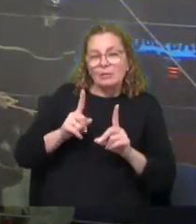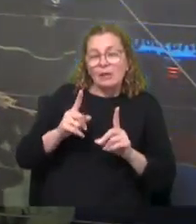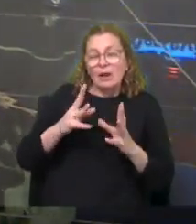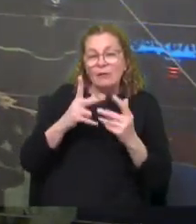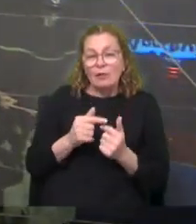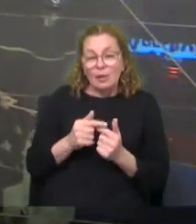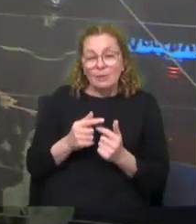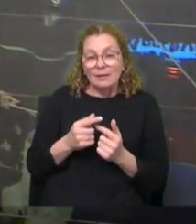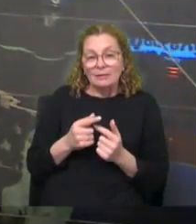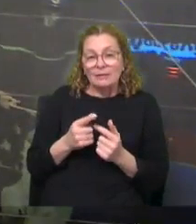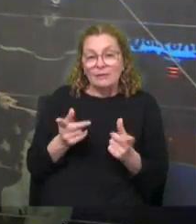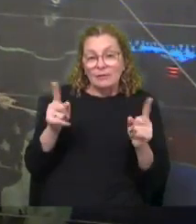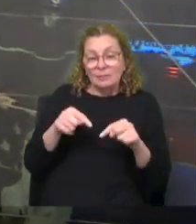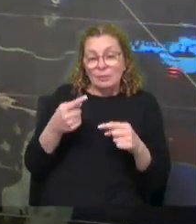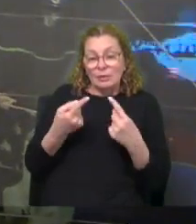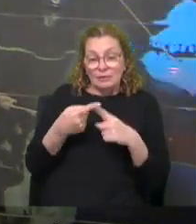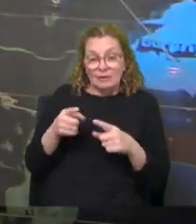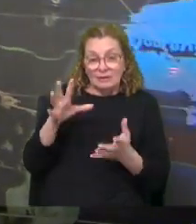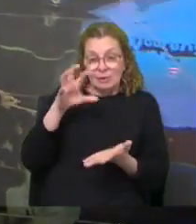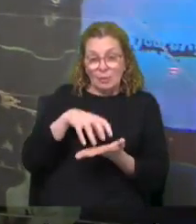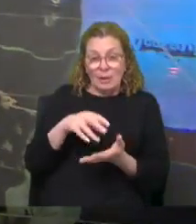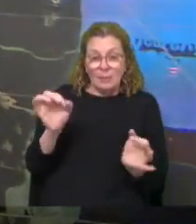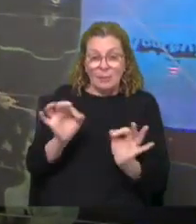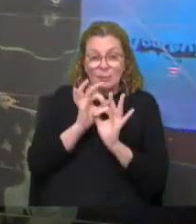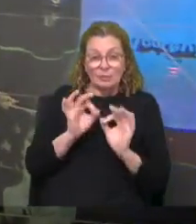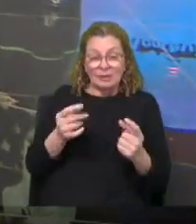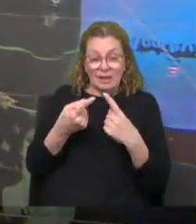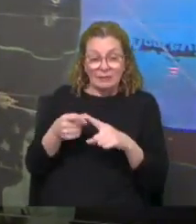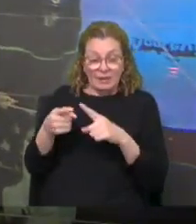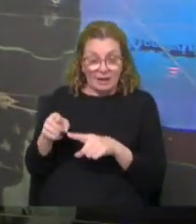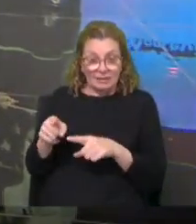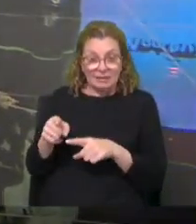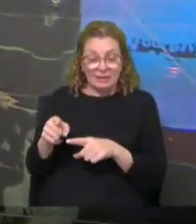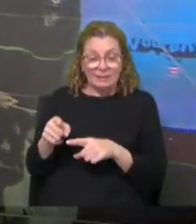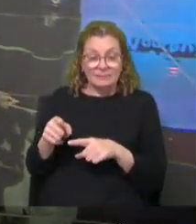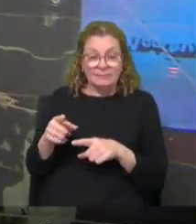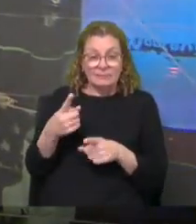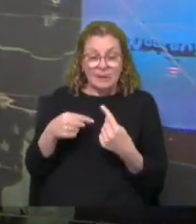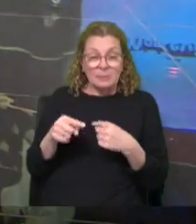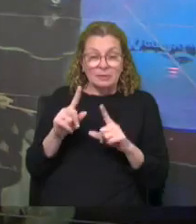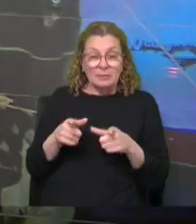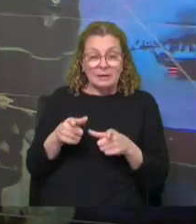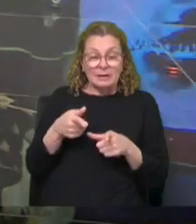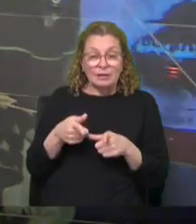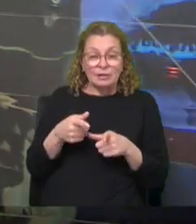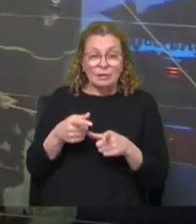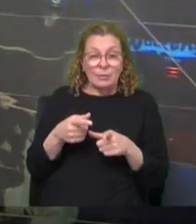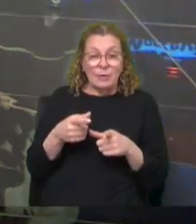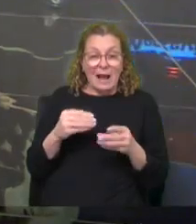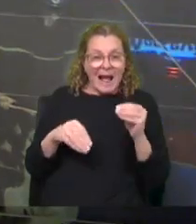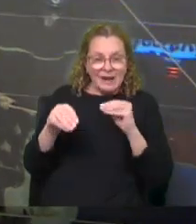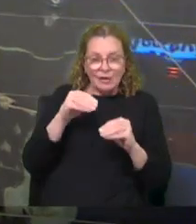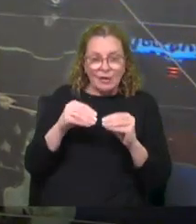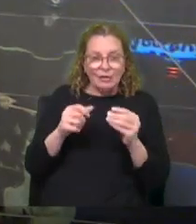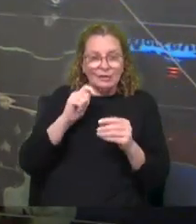Porque justamente venimos como de lugares diferentes, escuchamos música distinta, de repente tenemos distintas influencias, pero también ahí es donde sucede un poco como